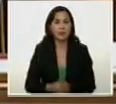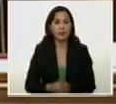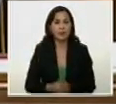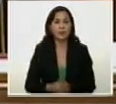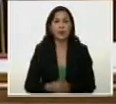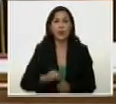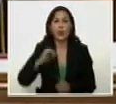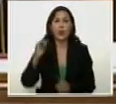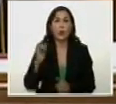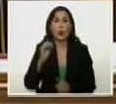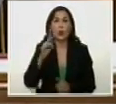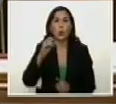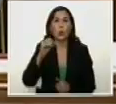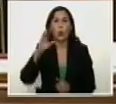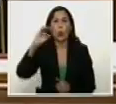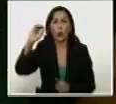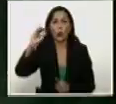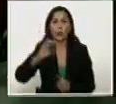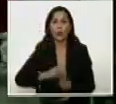está Julio Oropesa,